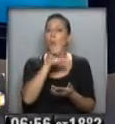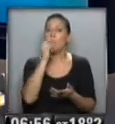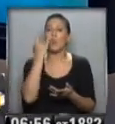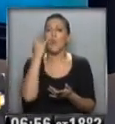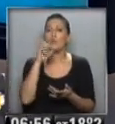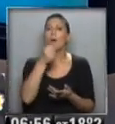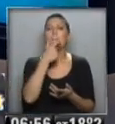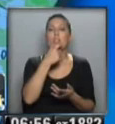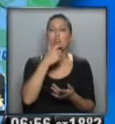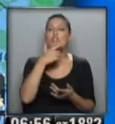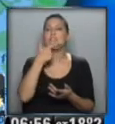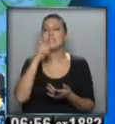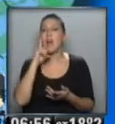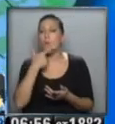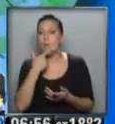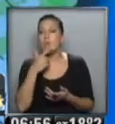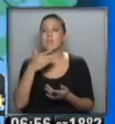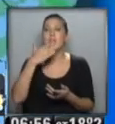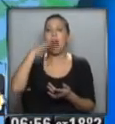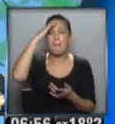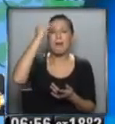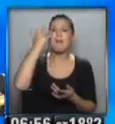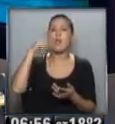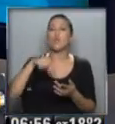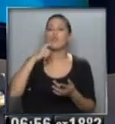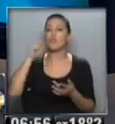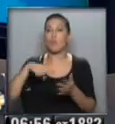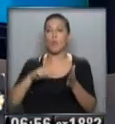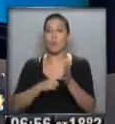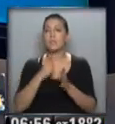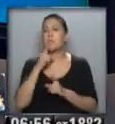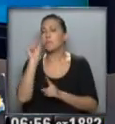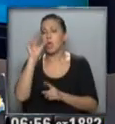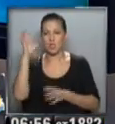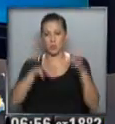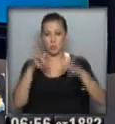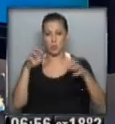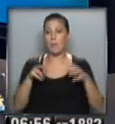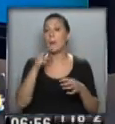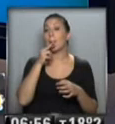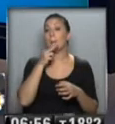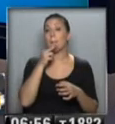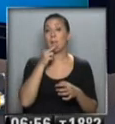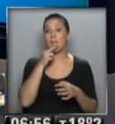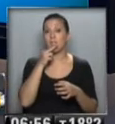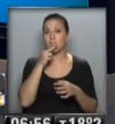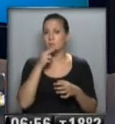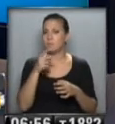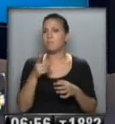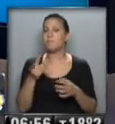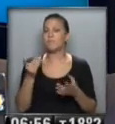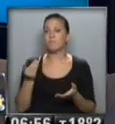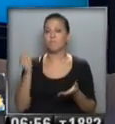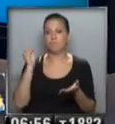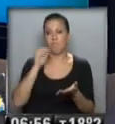ahí Mendoza, San Luis, La Pampa y muy, muy en el sur de Buenos Aires, pero muy poquita lluvia. El viernes se intensifica